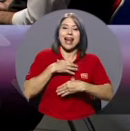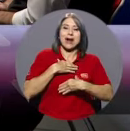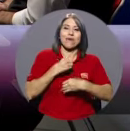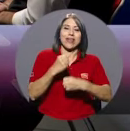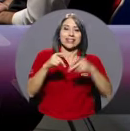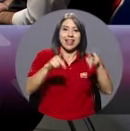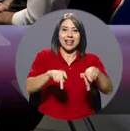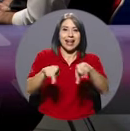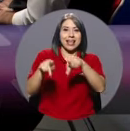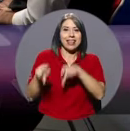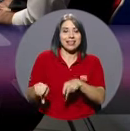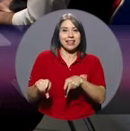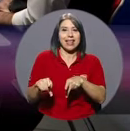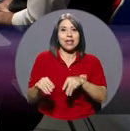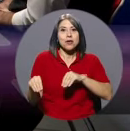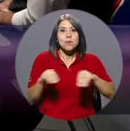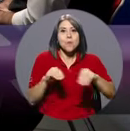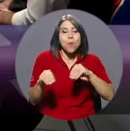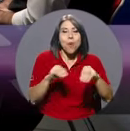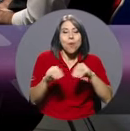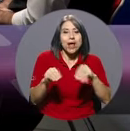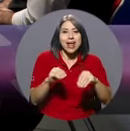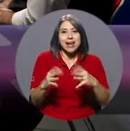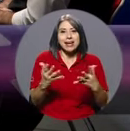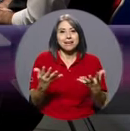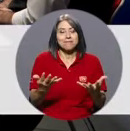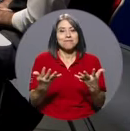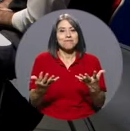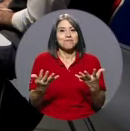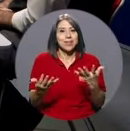recuperar la confianza de la gente y mover un poco